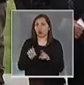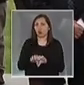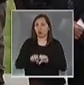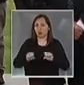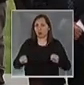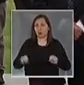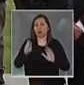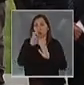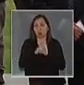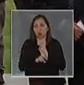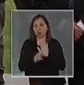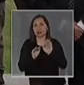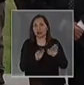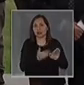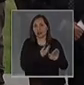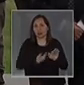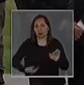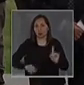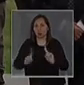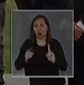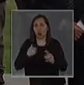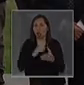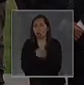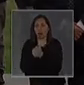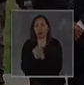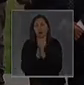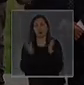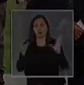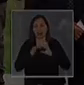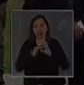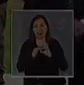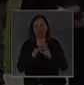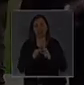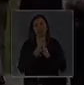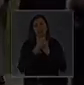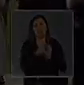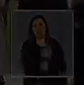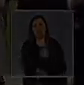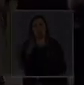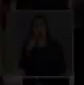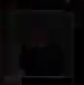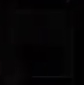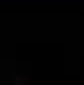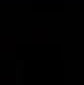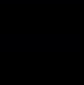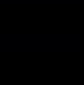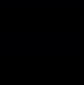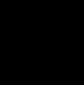compromiso con el proyecto que estamos llevando adelante, no por amiguismo. Muchas gracias. Muchas gracias a todos y a todas.